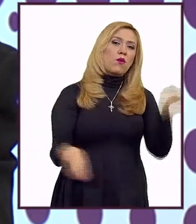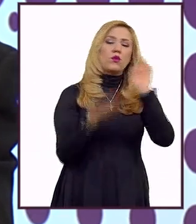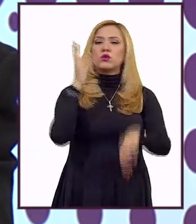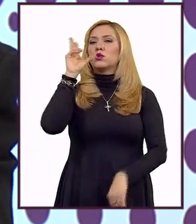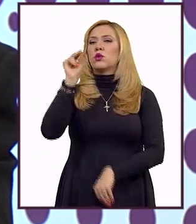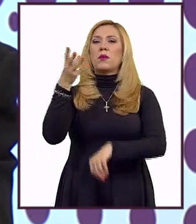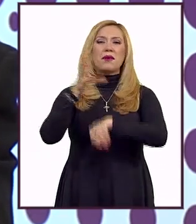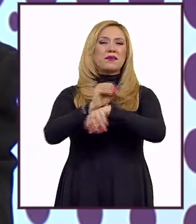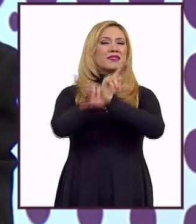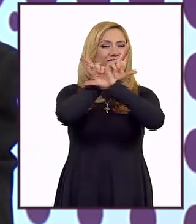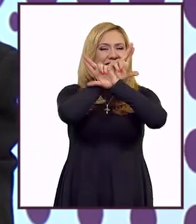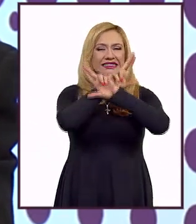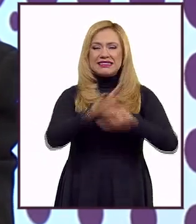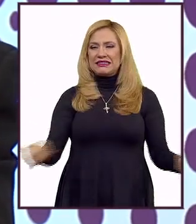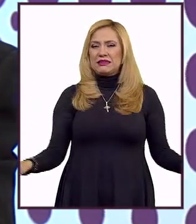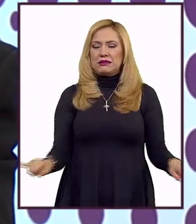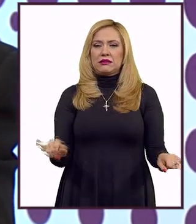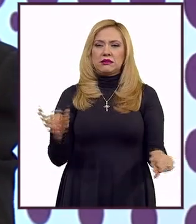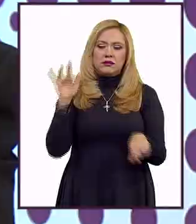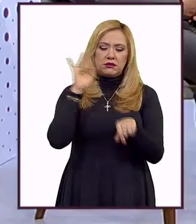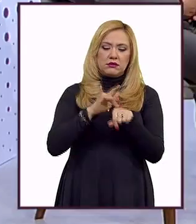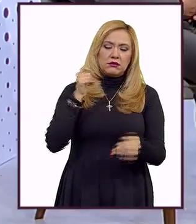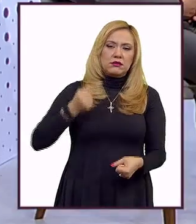admite una